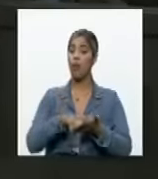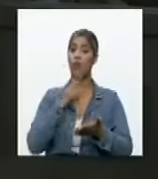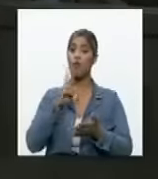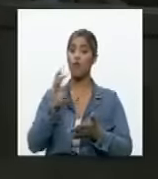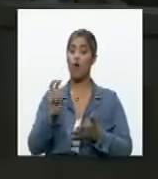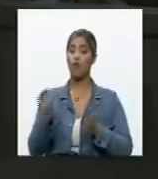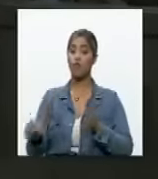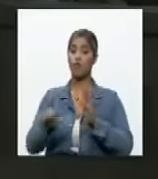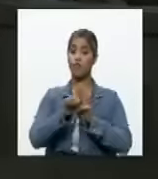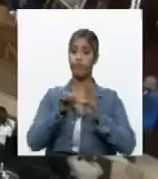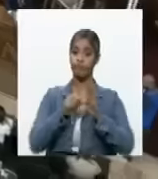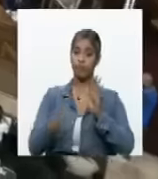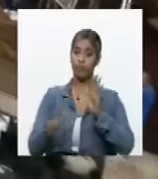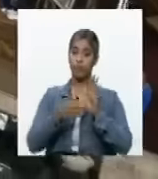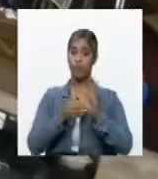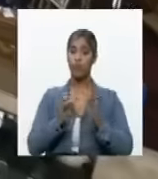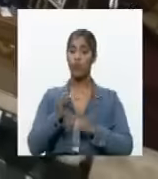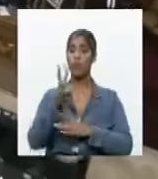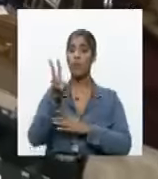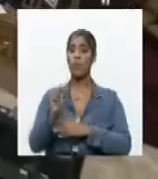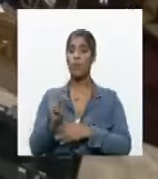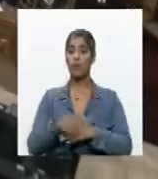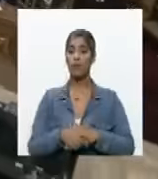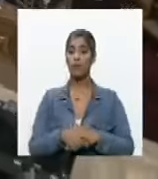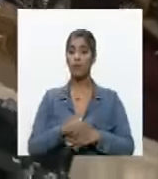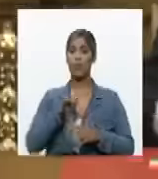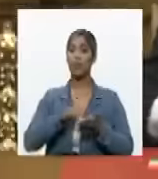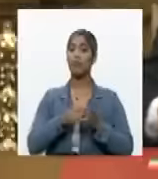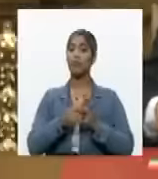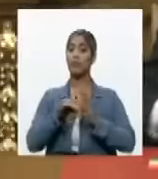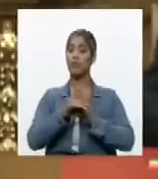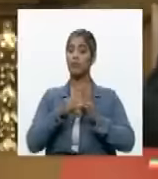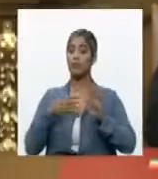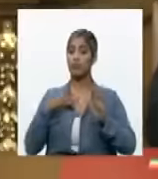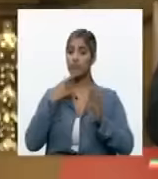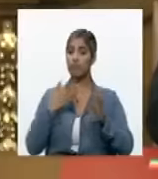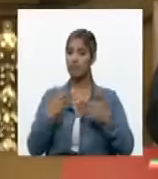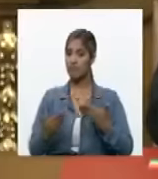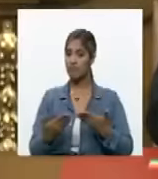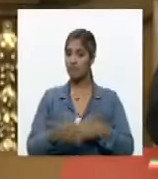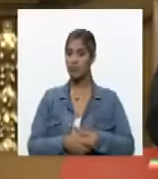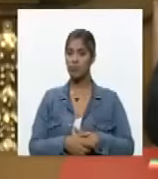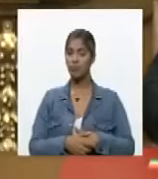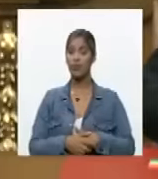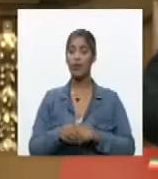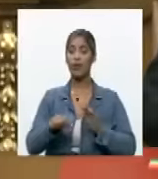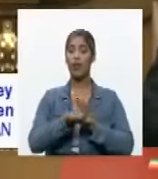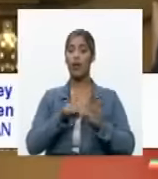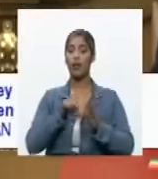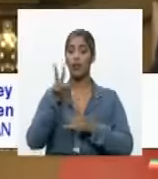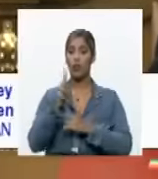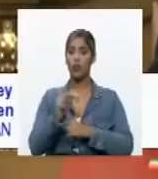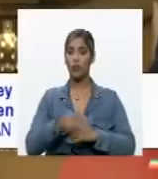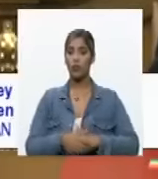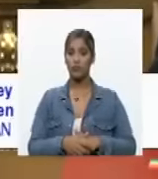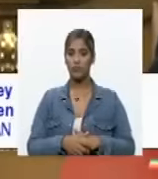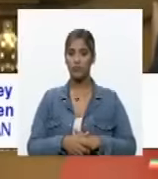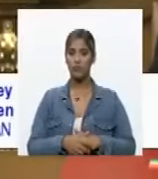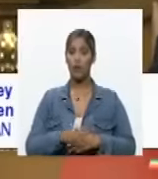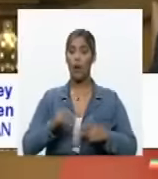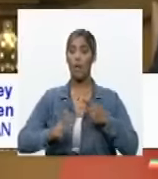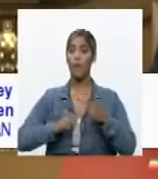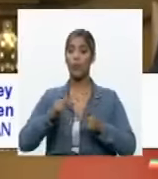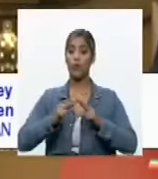artículo que pasa a ser el artículo número 20, el cual queda redactado en los siguientes términos. Artículo 20. El proceso